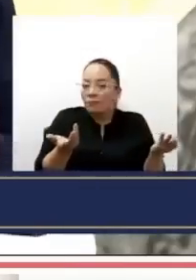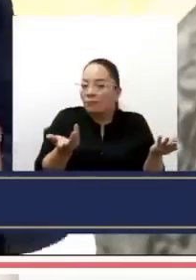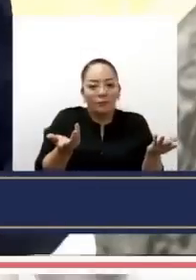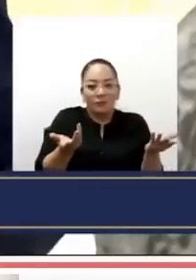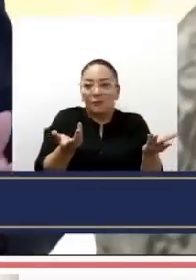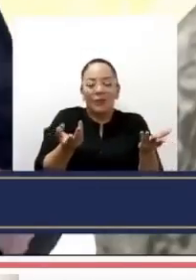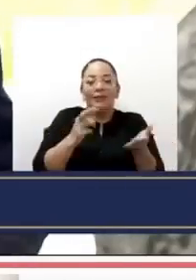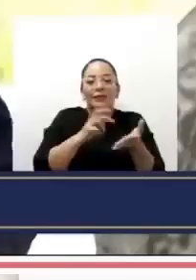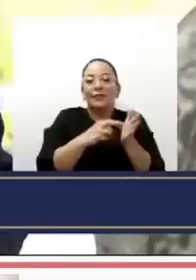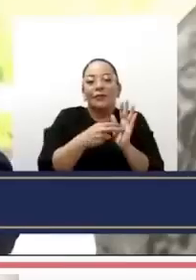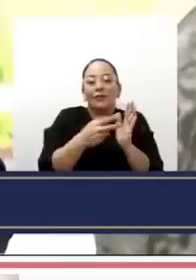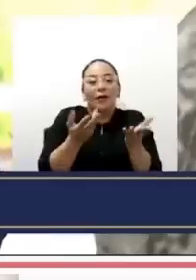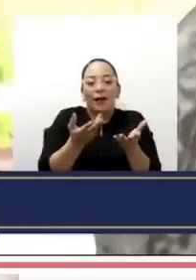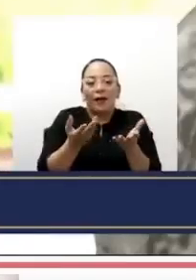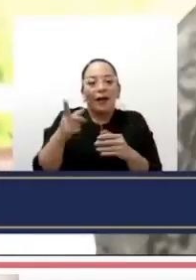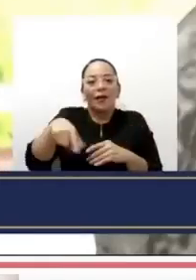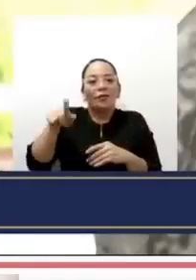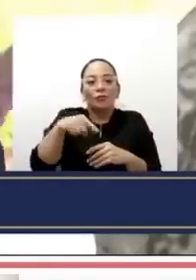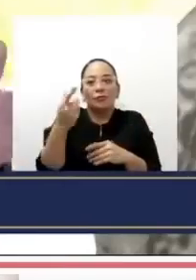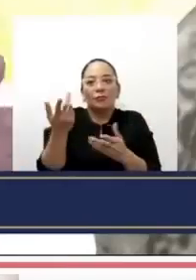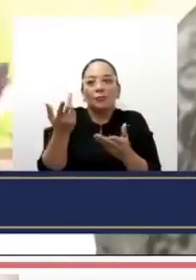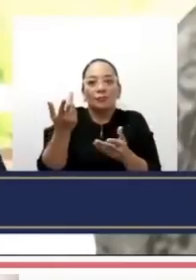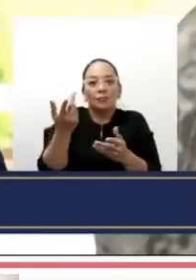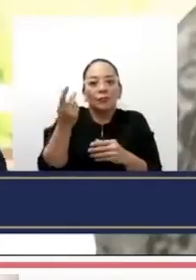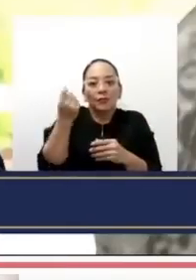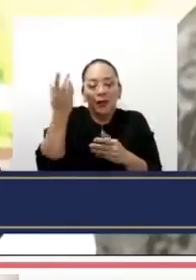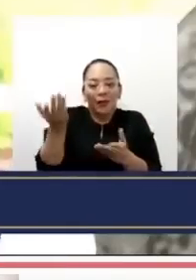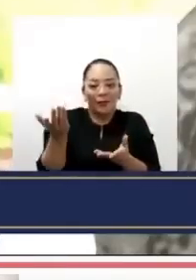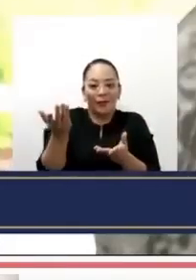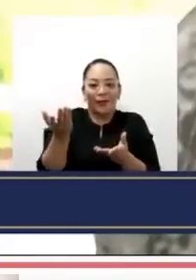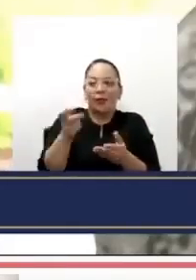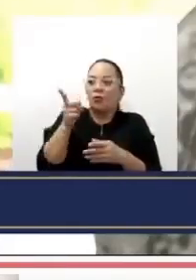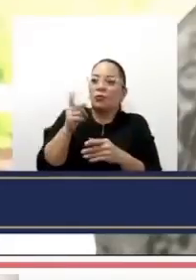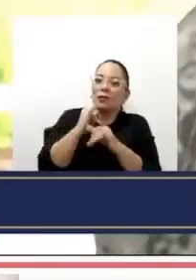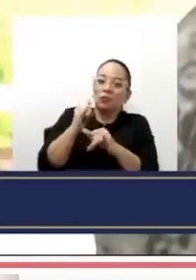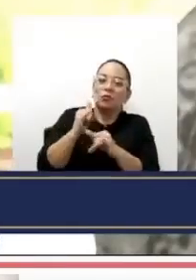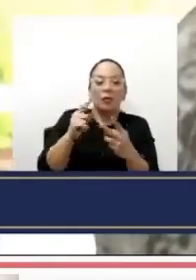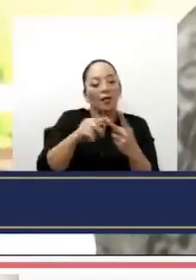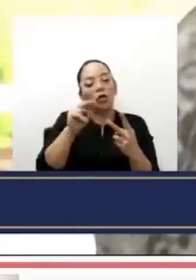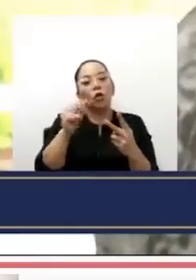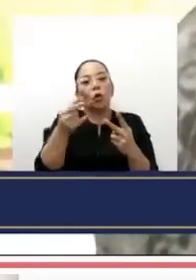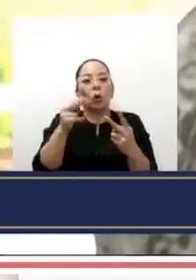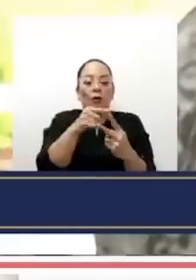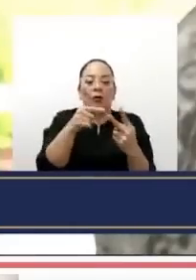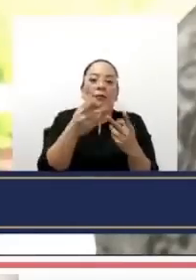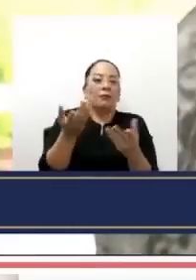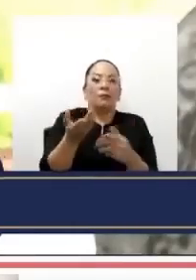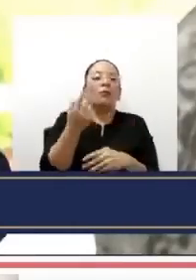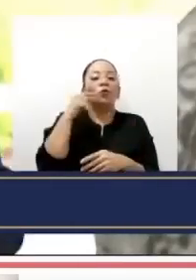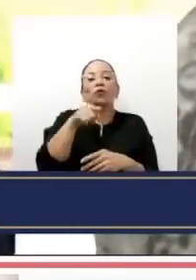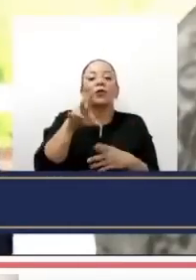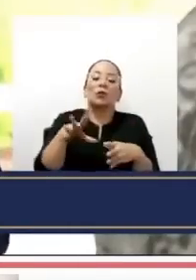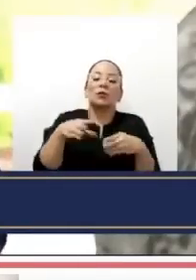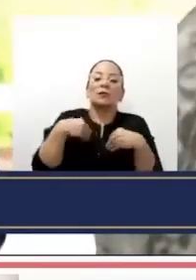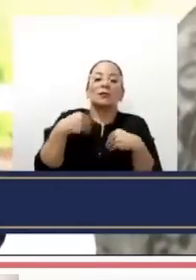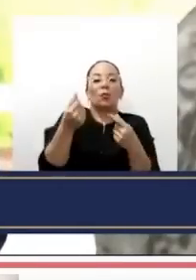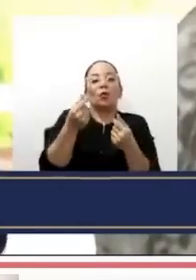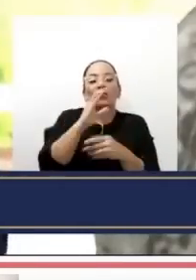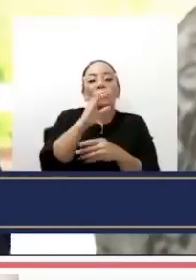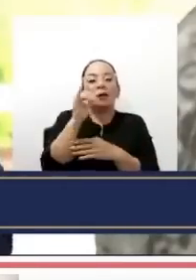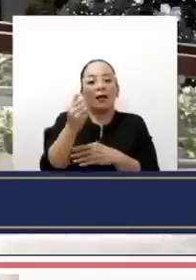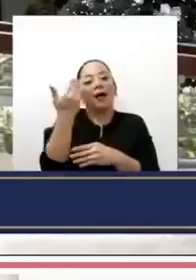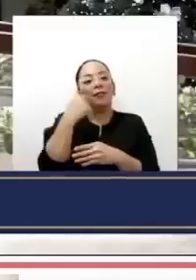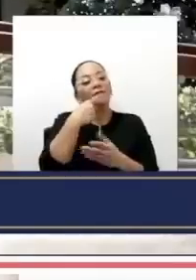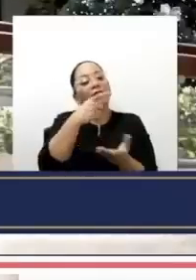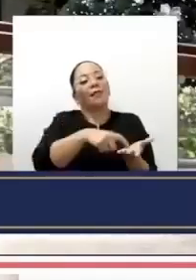siquiera el voto del contencioso les da la razón, y denunciado usted y don Nogui porque no han aceptado los montos que la Caja antes decía que le debía.